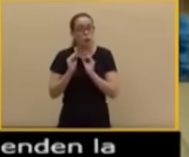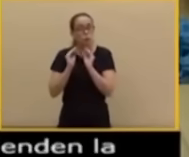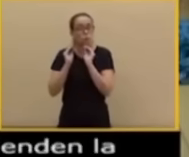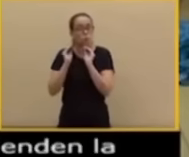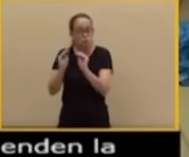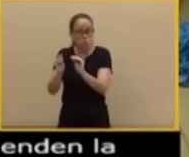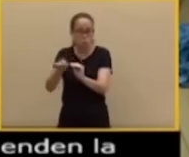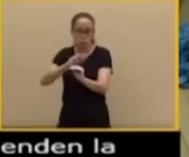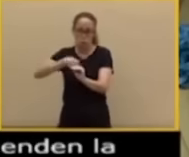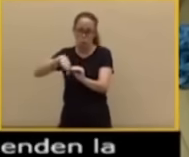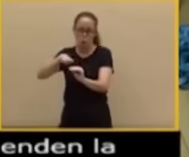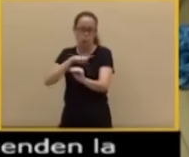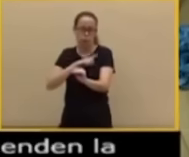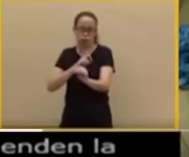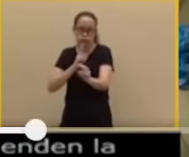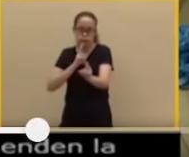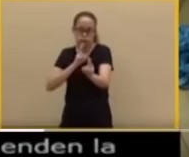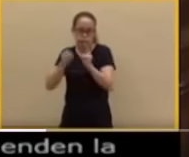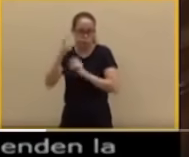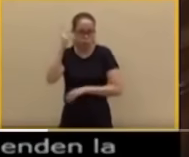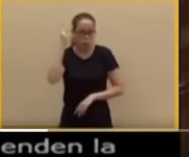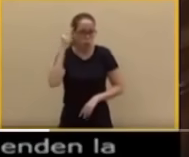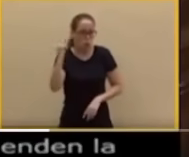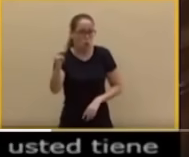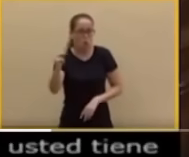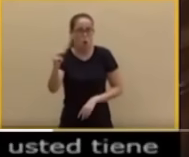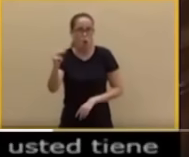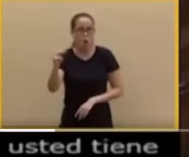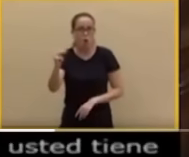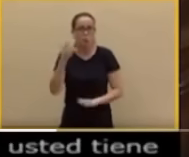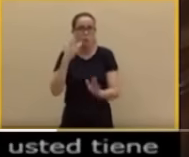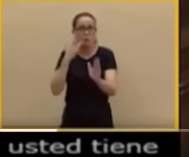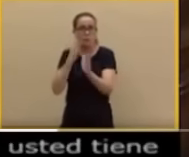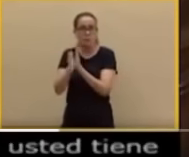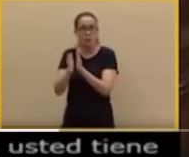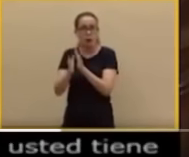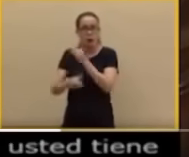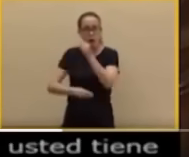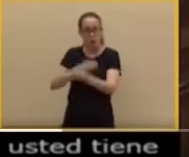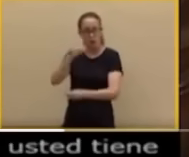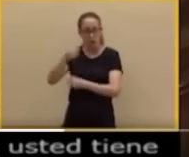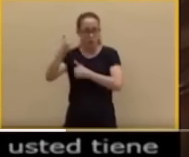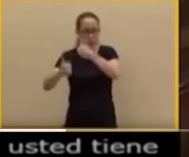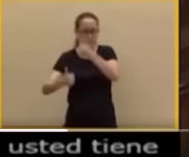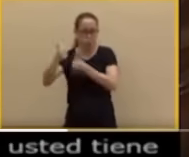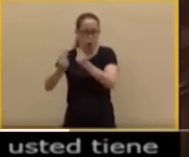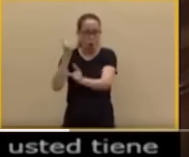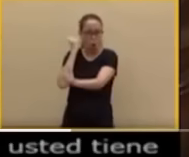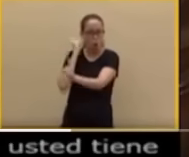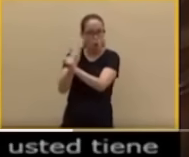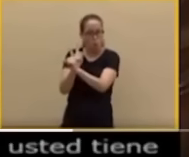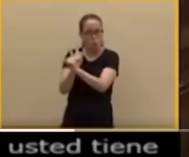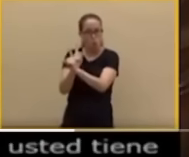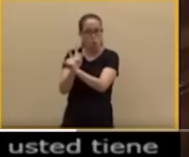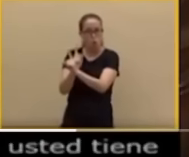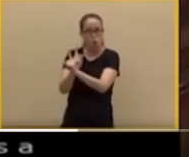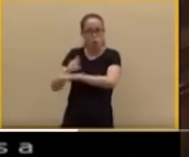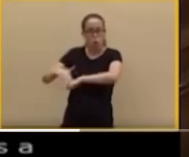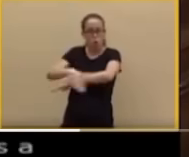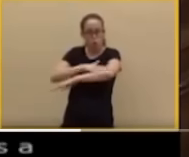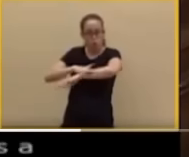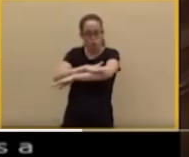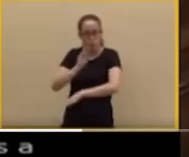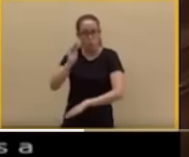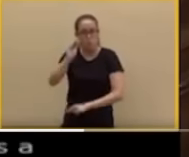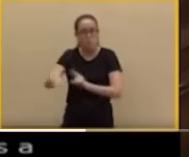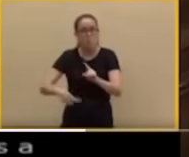oponernos. Hacer oposición es oponerse. Y no oponerse a Sánchez ni al gobierno de Sánchez, no, mucho más. Nos vamos a oponer al modelo de España que usted quiere, que es la